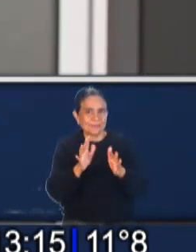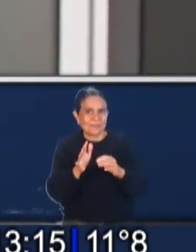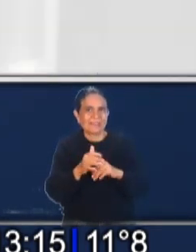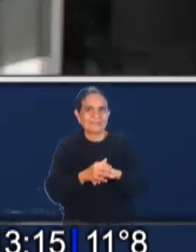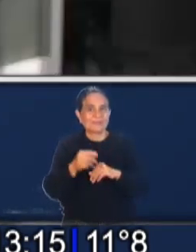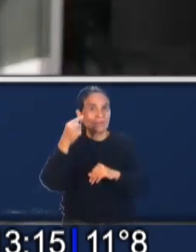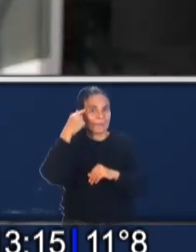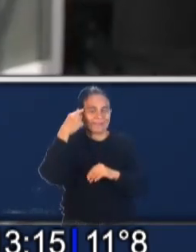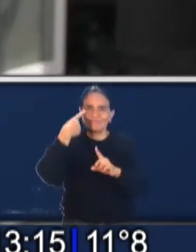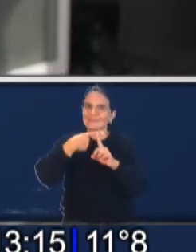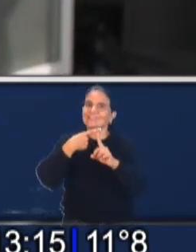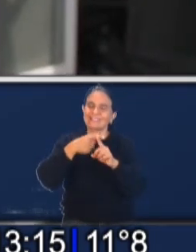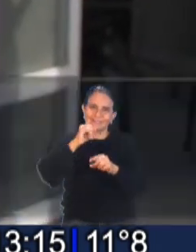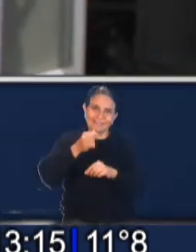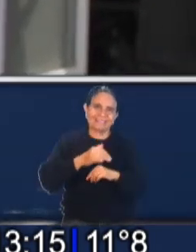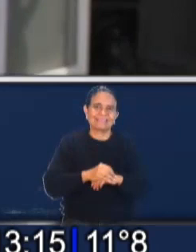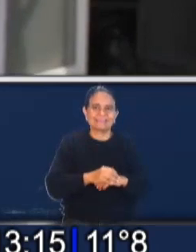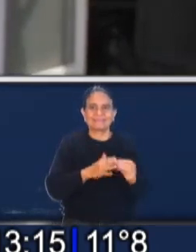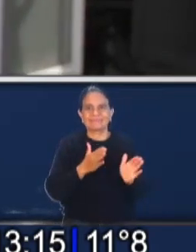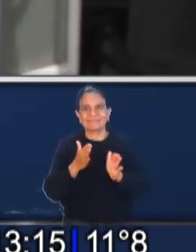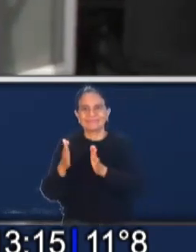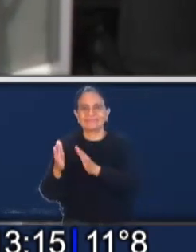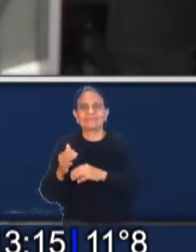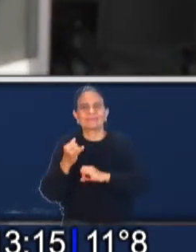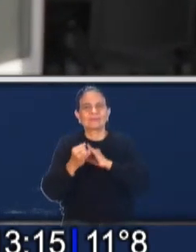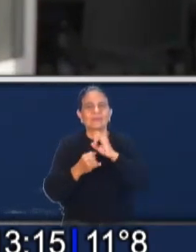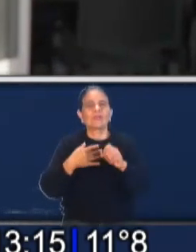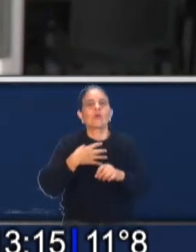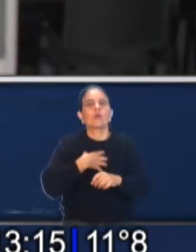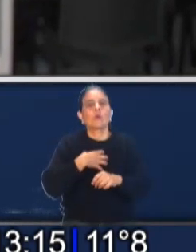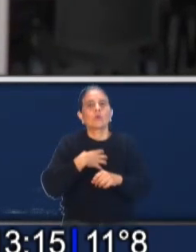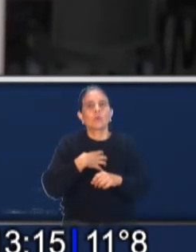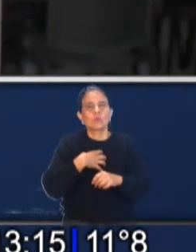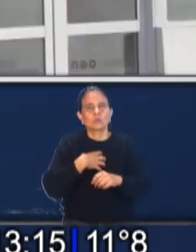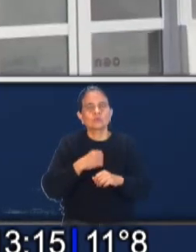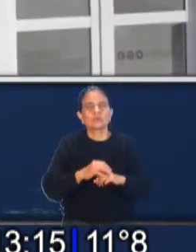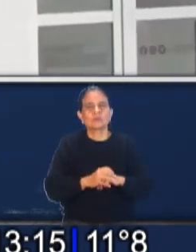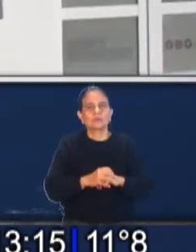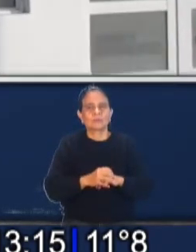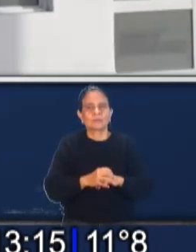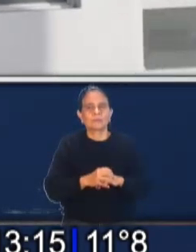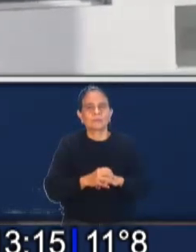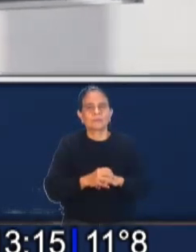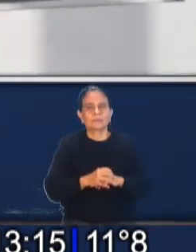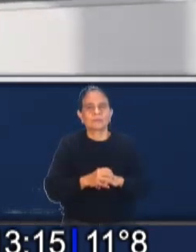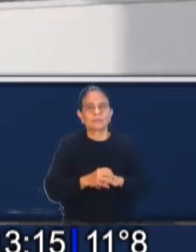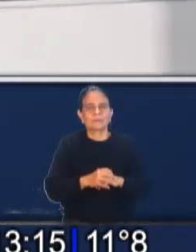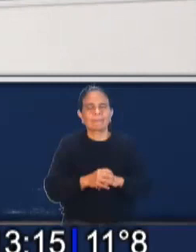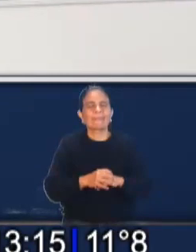mejores, por supuesto. Estamos en el curso de instalación y reparación de equipos